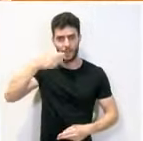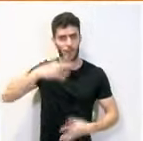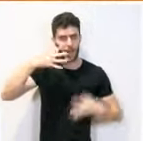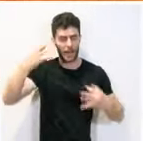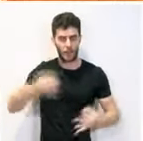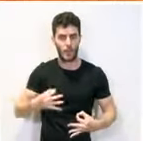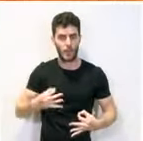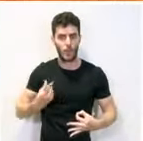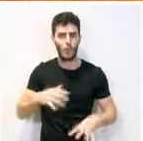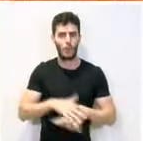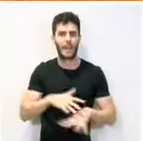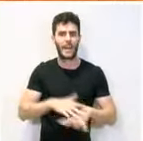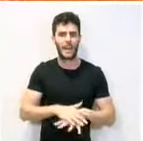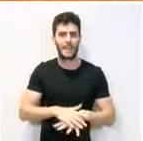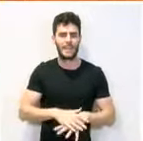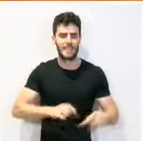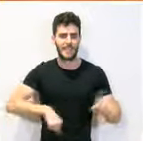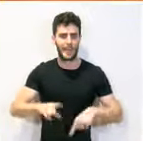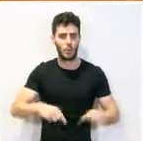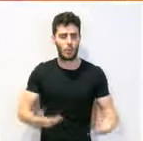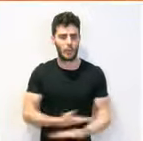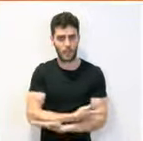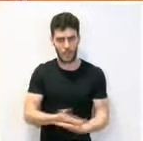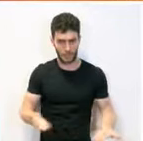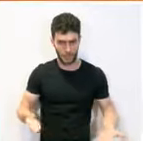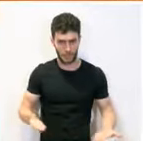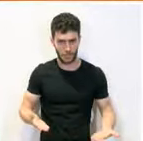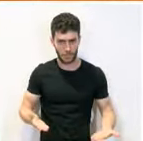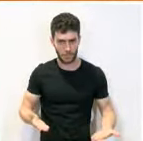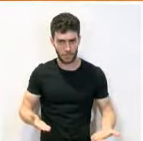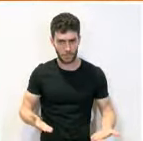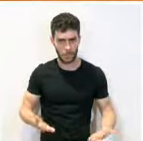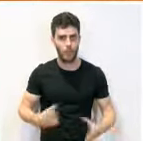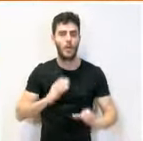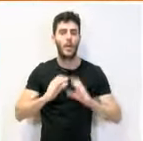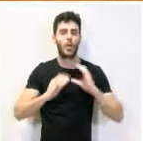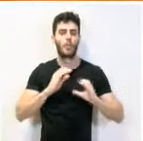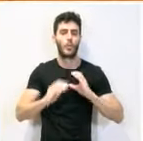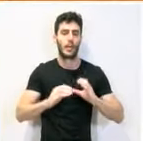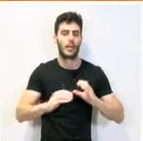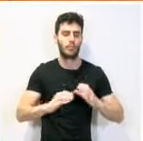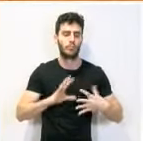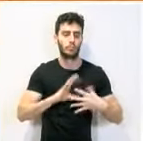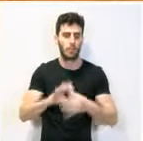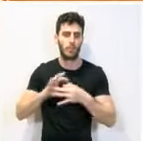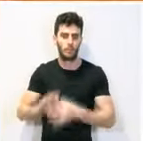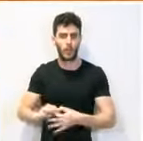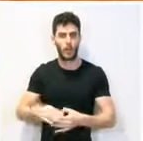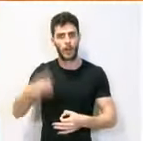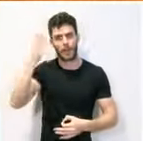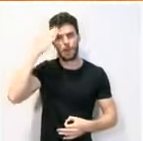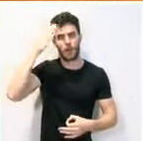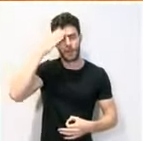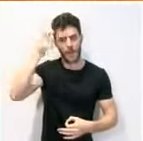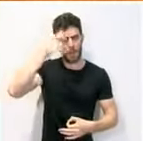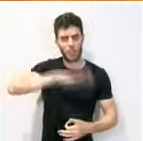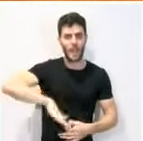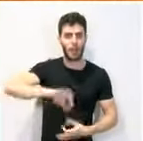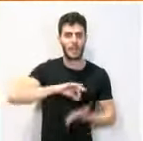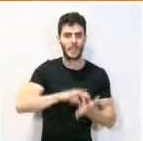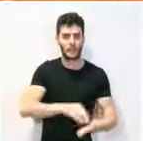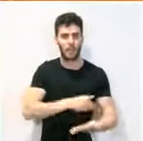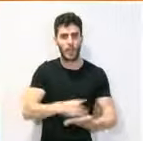realmente una red de transporte que garantice que hay comunicación con las cabeceras de comarca que permita acceder al resto de